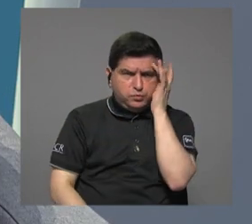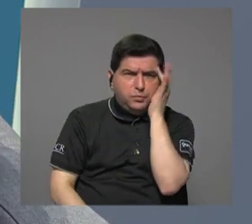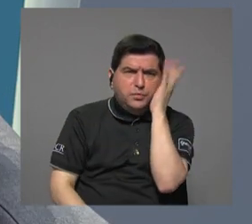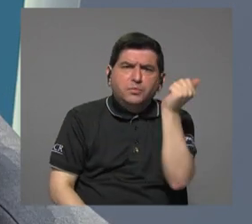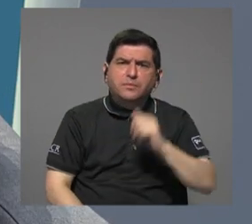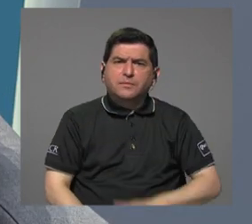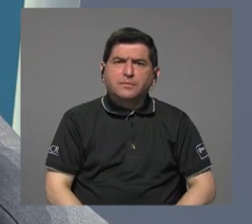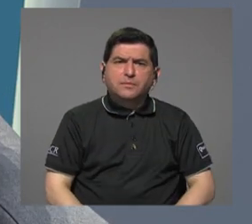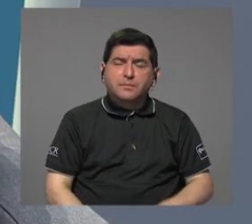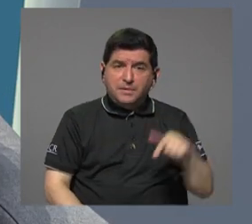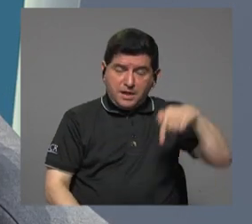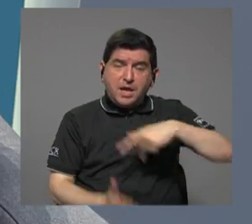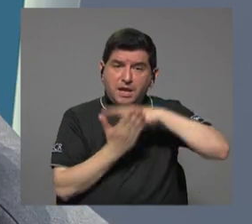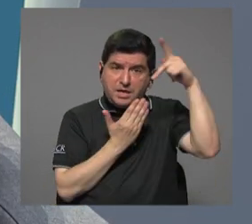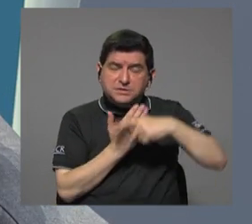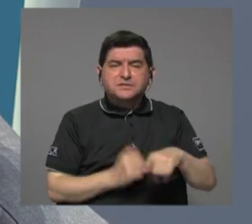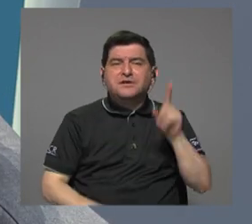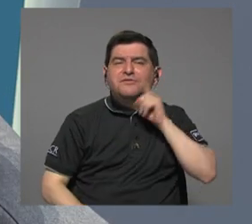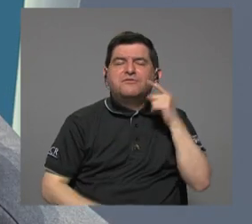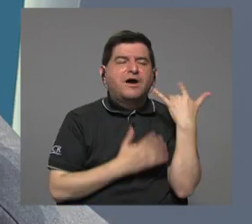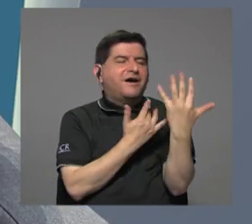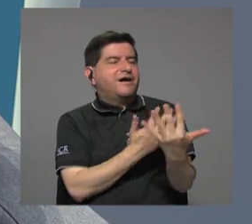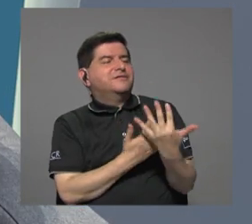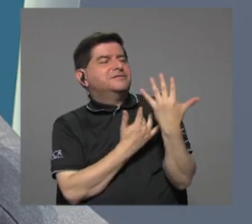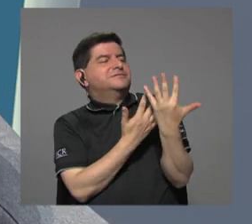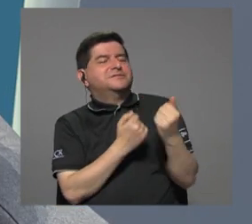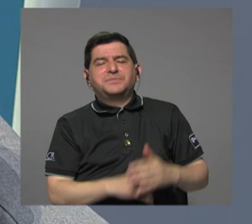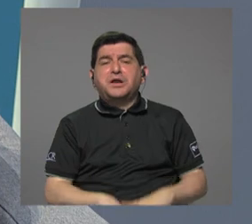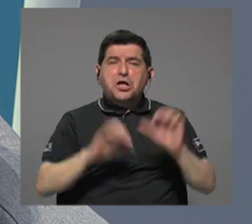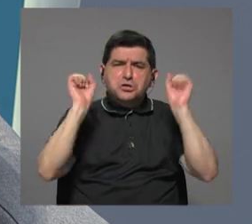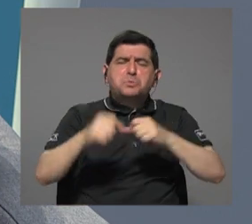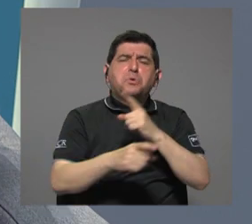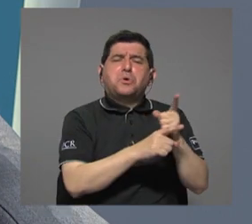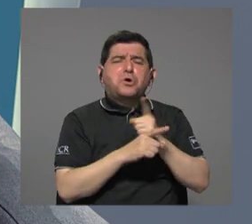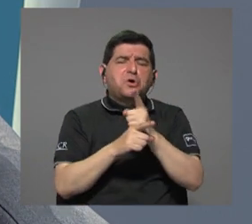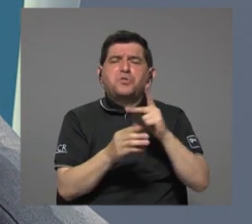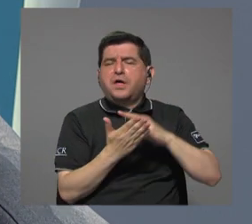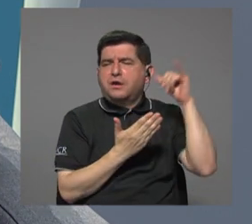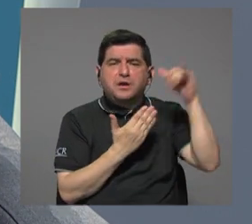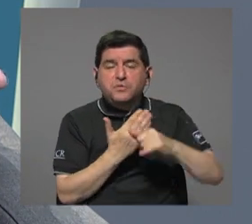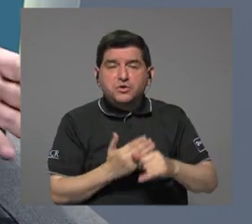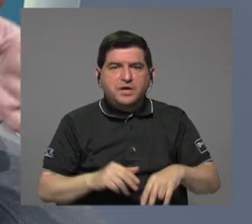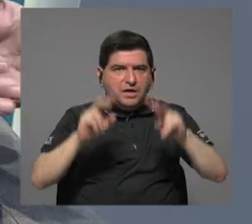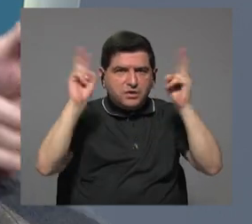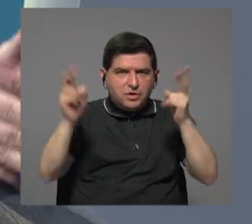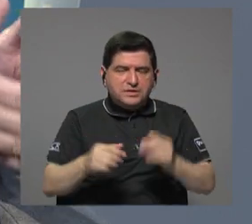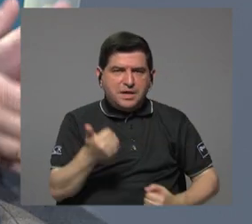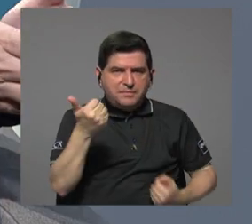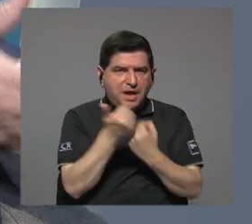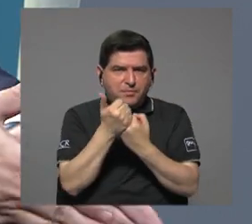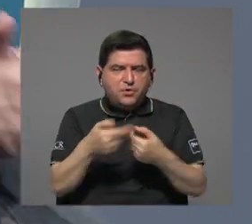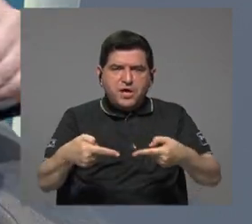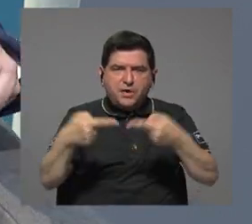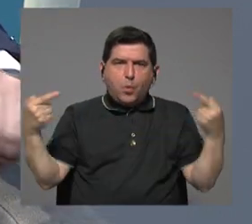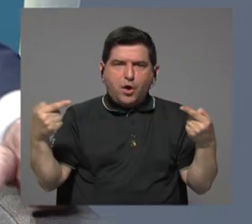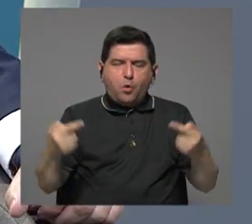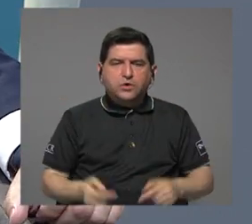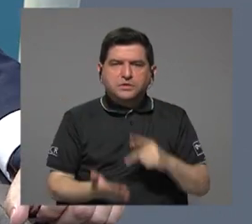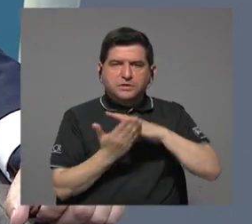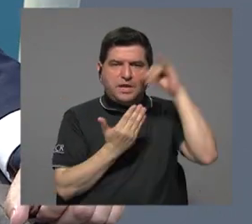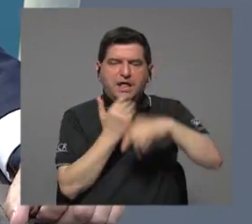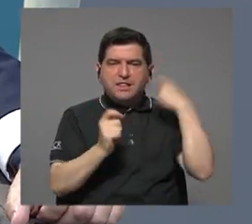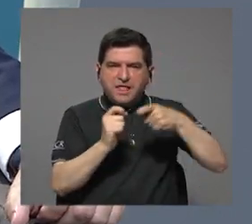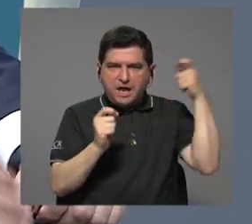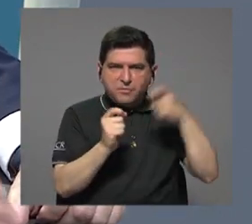que en este programa se crean falsas expectativas de que se puede corregir nuestro proyecto aquí el tema es y estamos a favor en contra de ese proyecto en específico